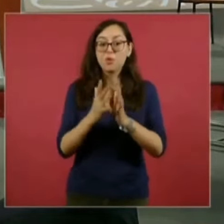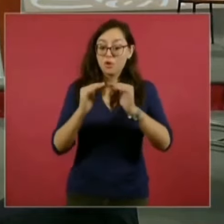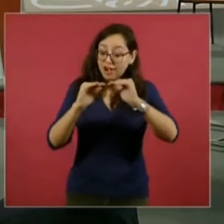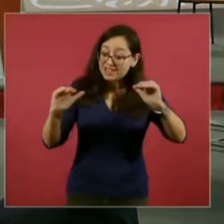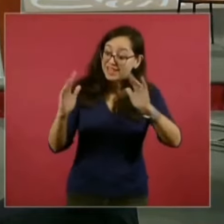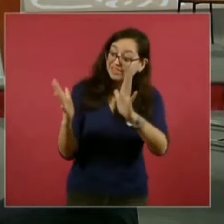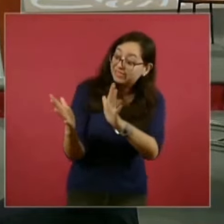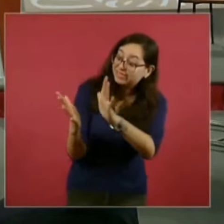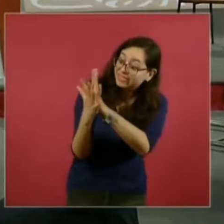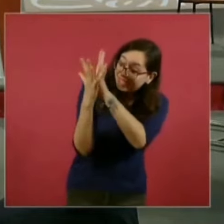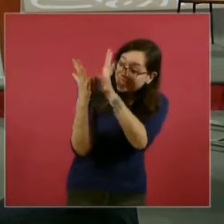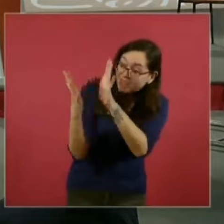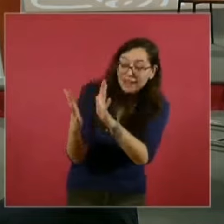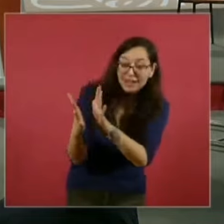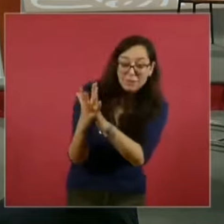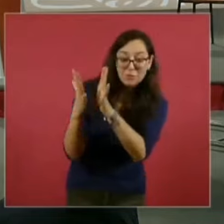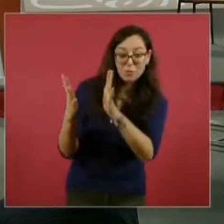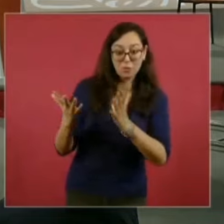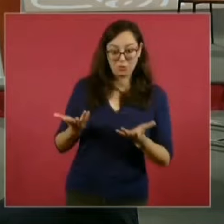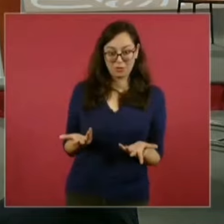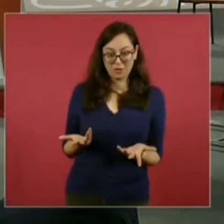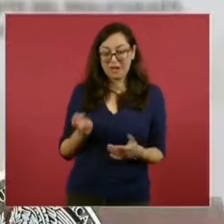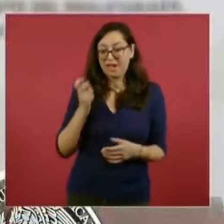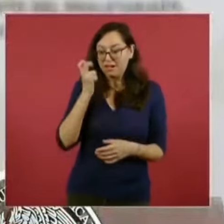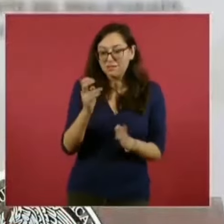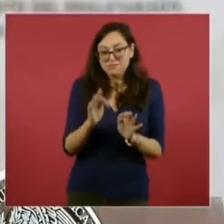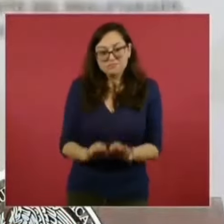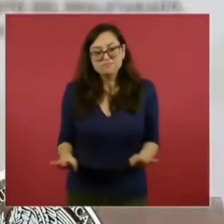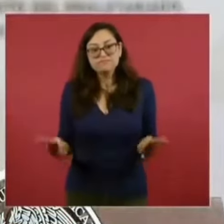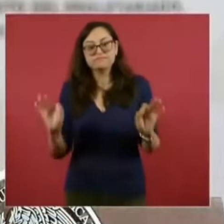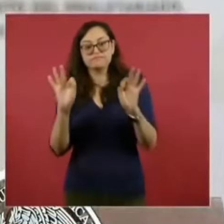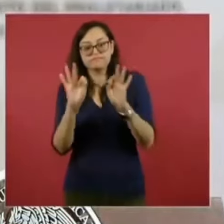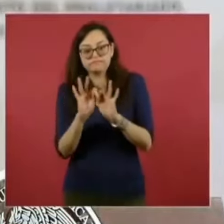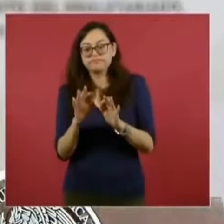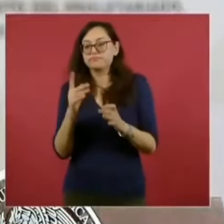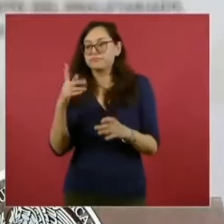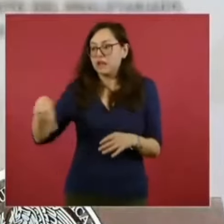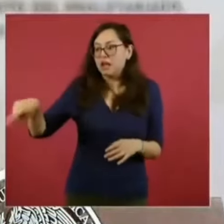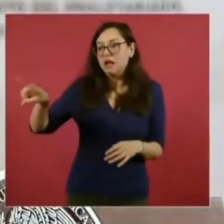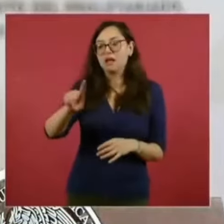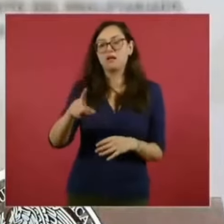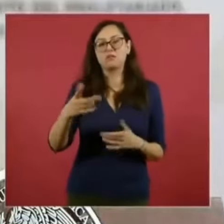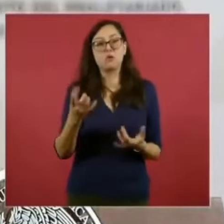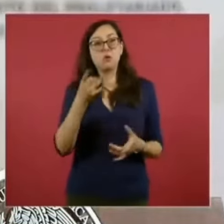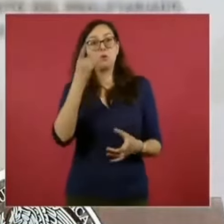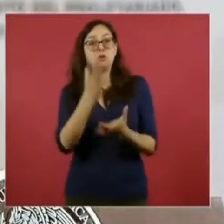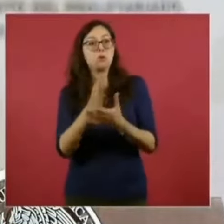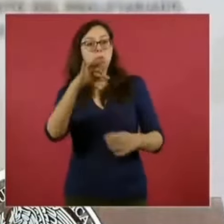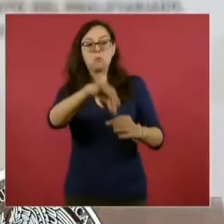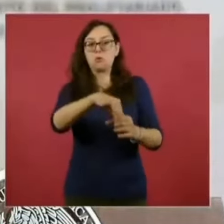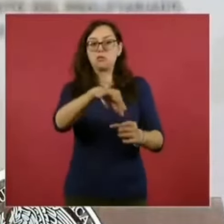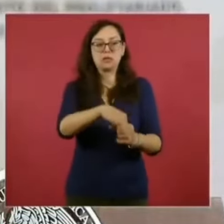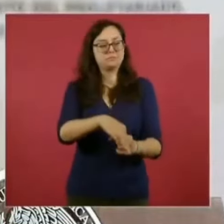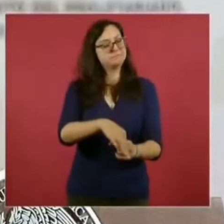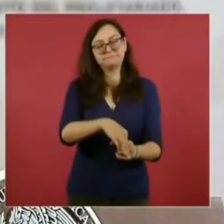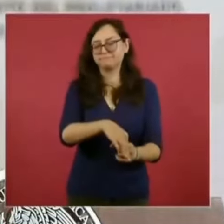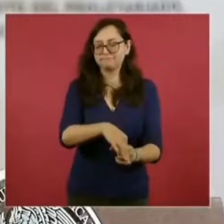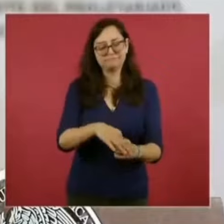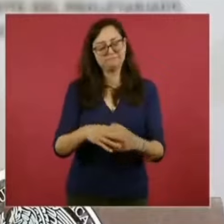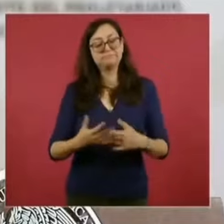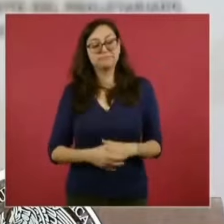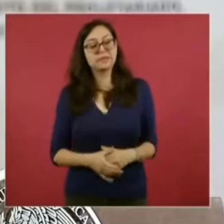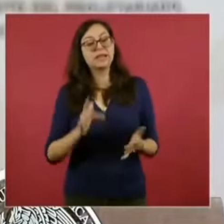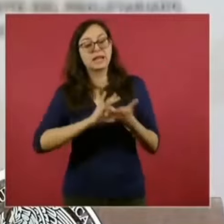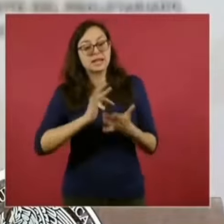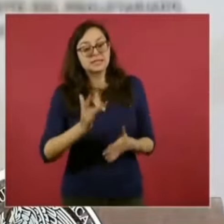presidente, por todo lo que hizo por el pueblo de México. Gracias por la oportunidad de ocupar este espacio.